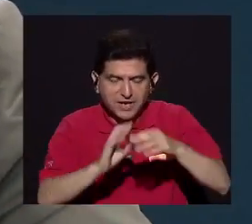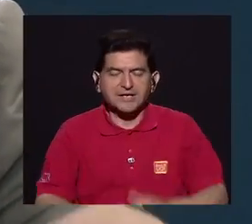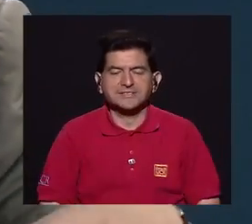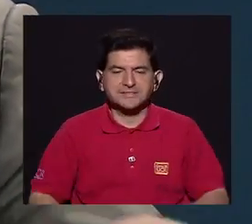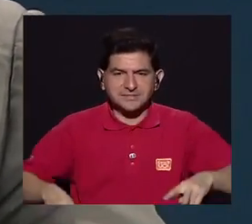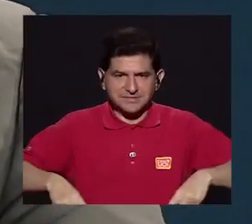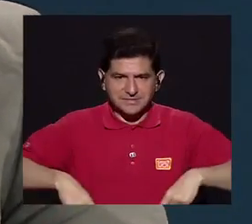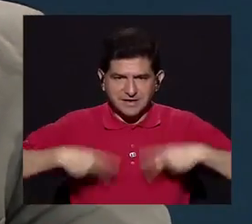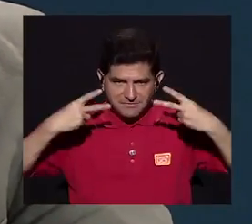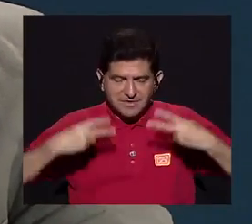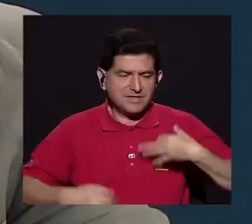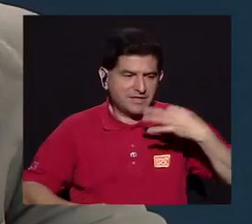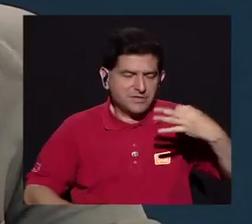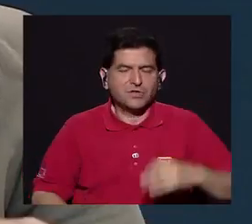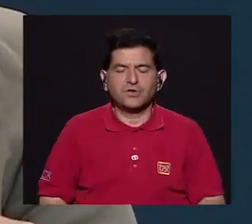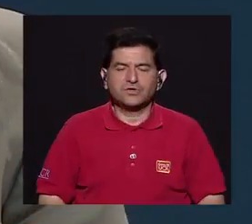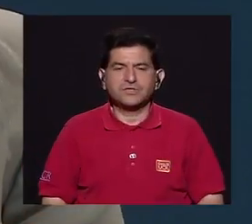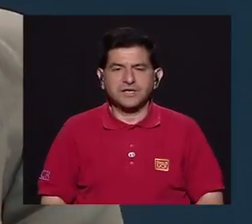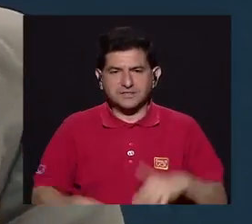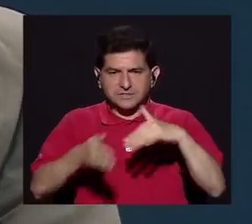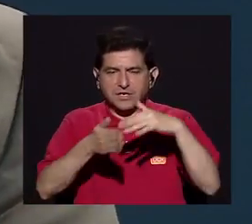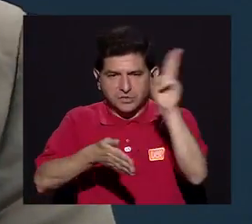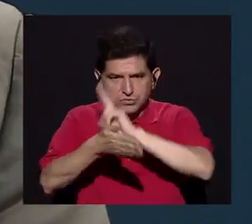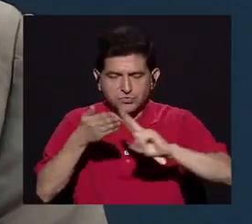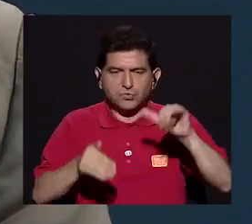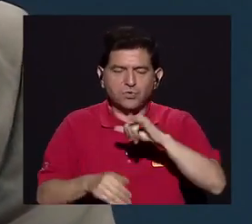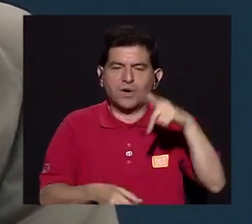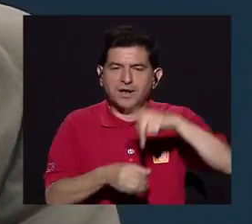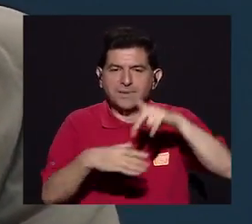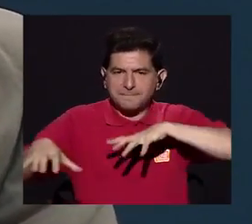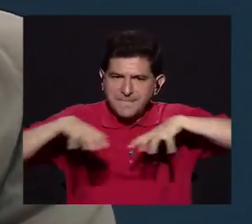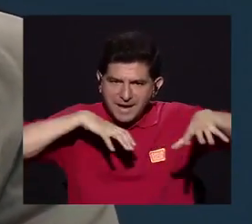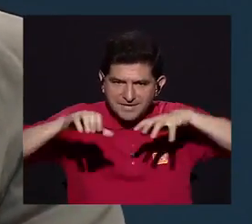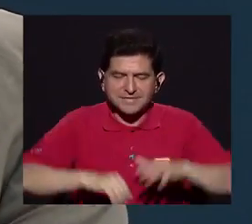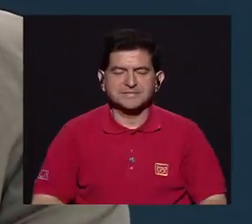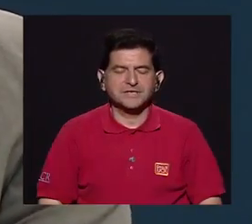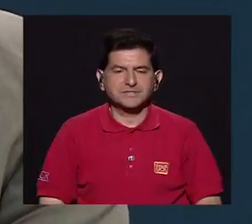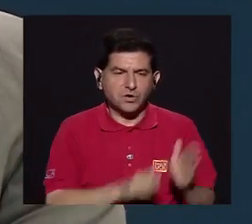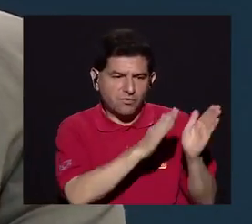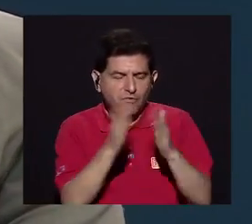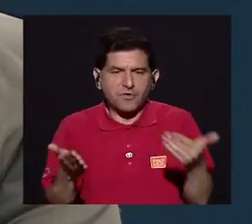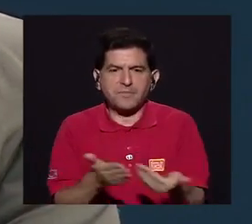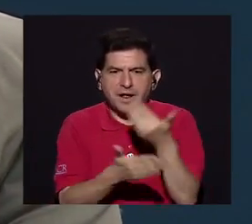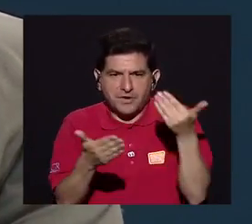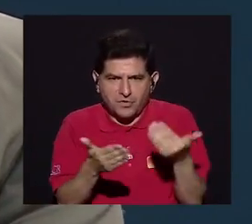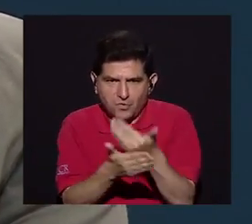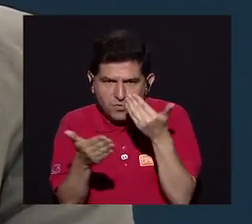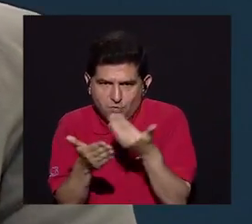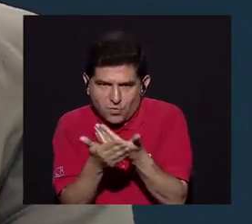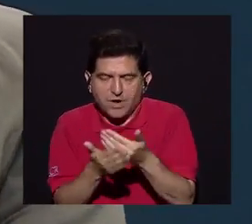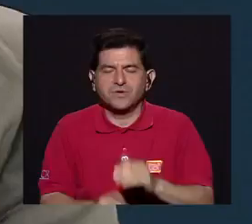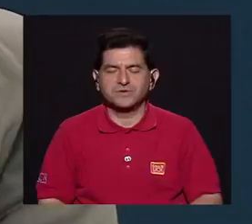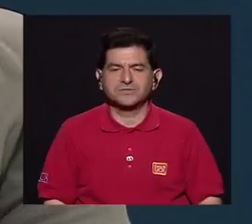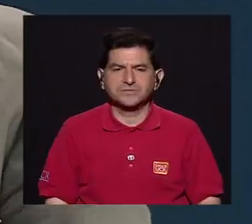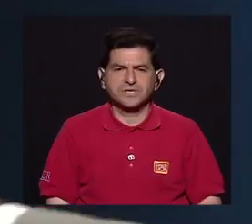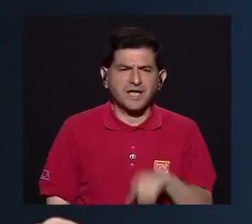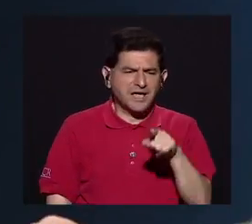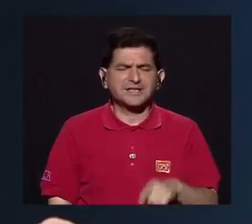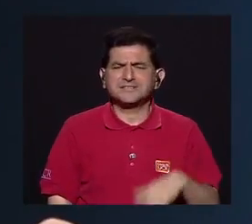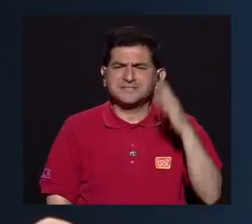vida cotidiana de la formación académica también a la participación activa de formar nuevos cuadros. ¿Cómo ha sido esa